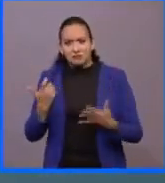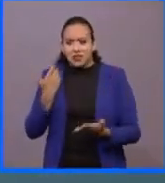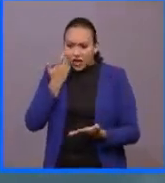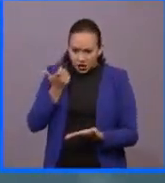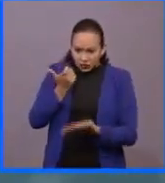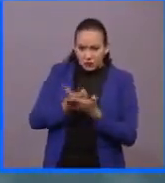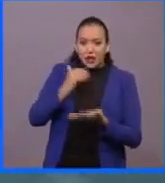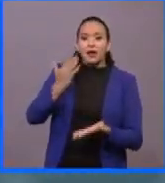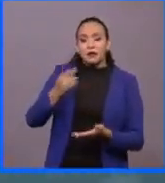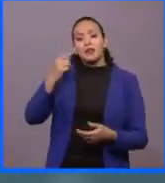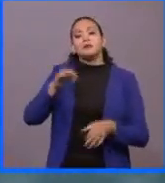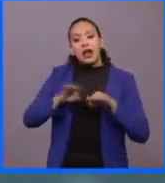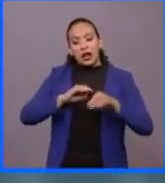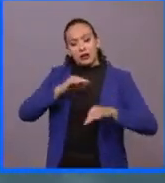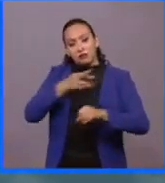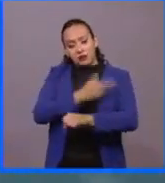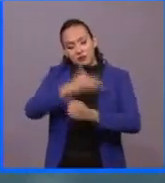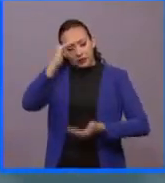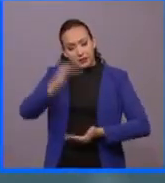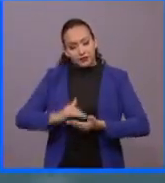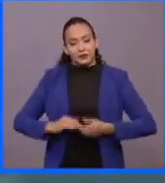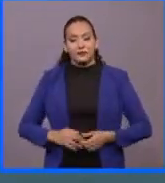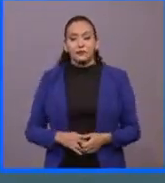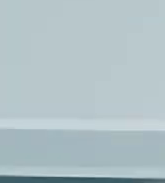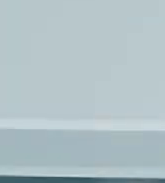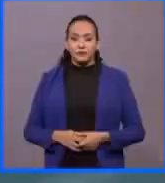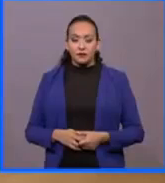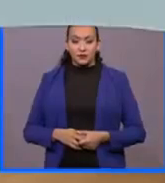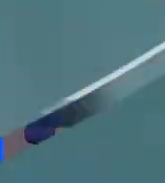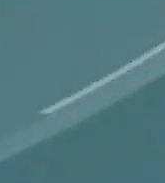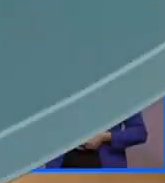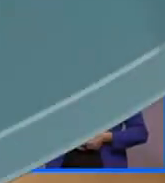del Poder Judicial de la Federación, Jesús Daza.